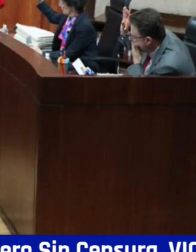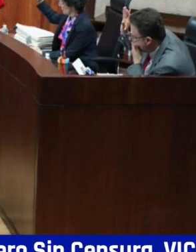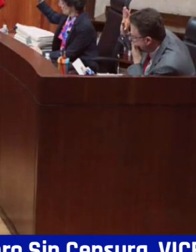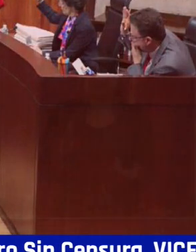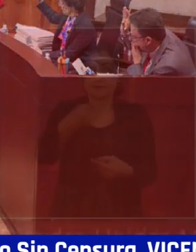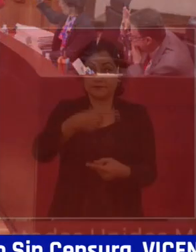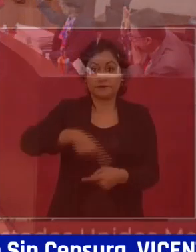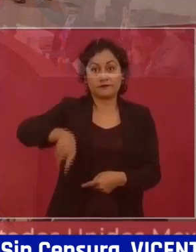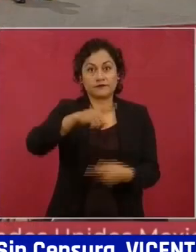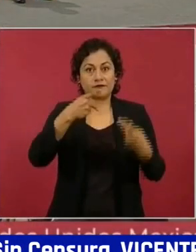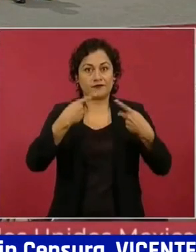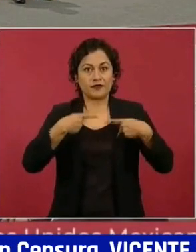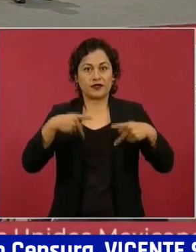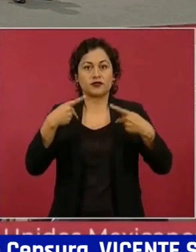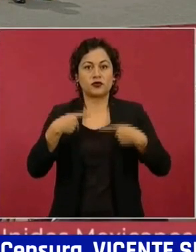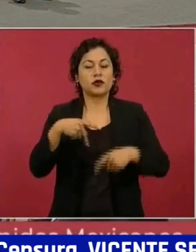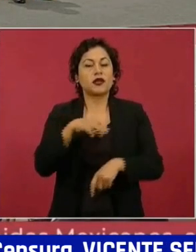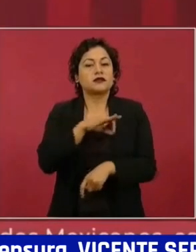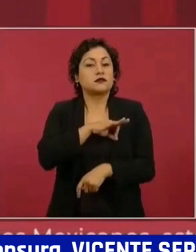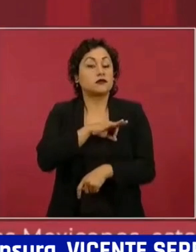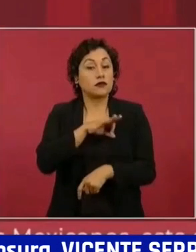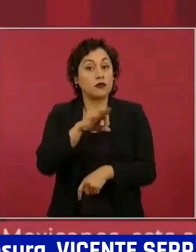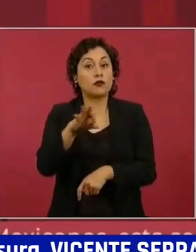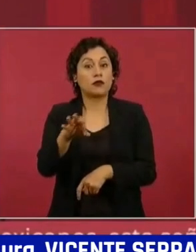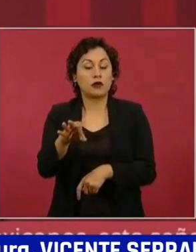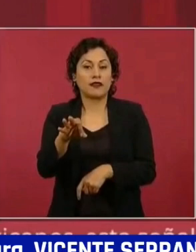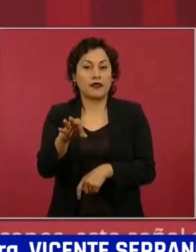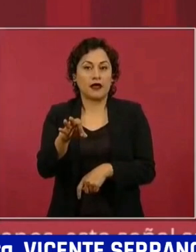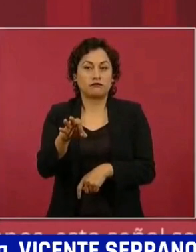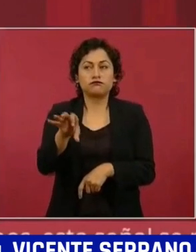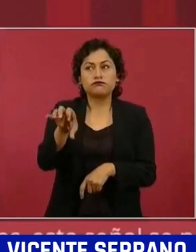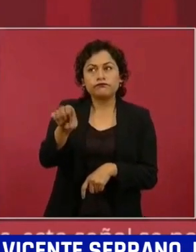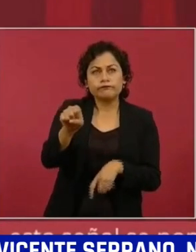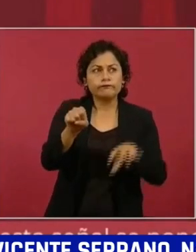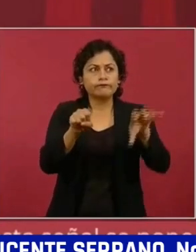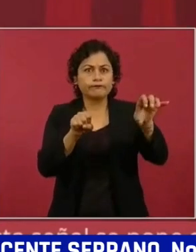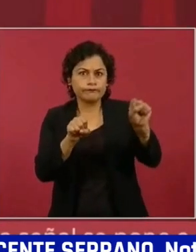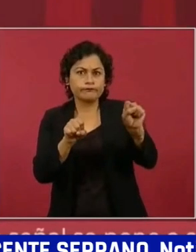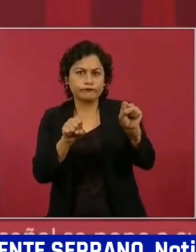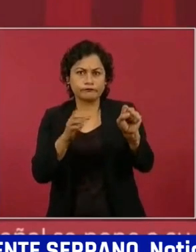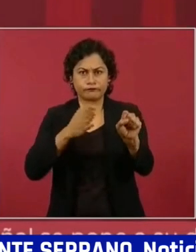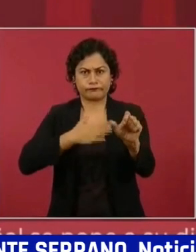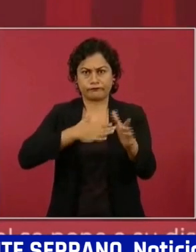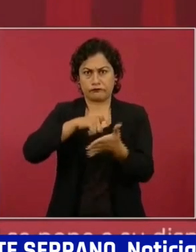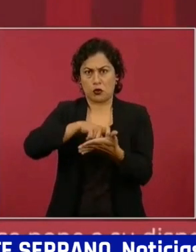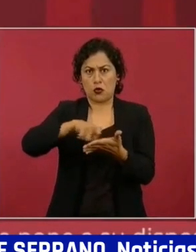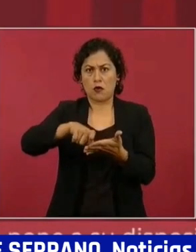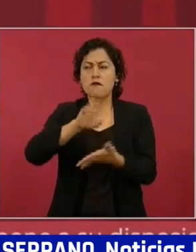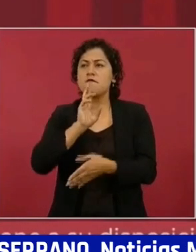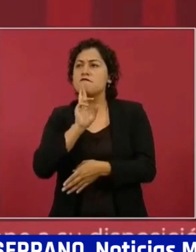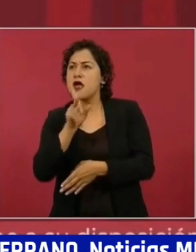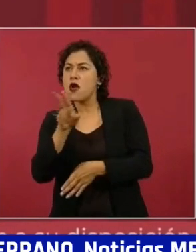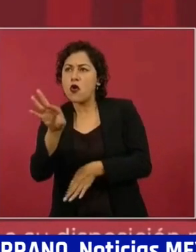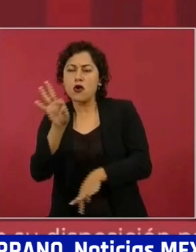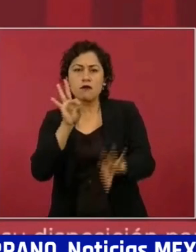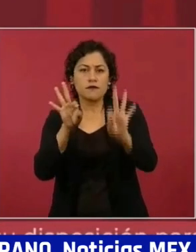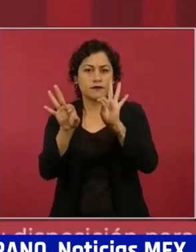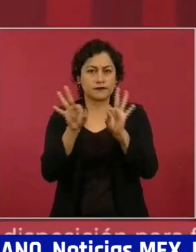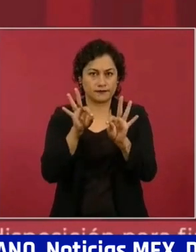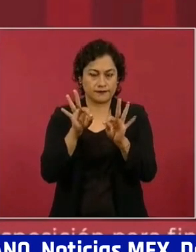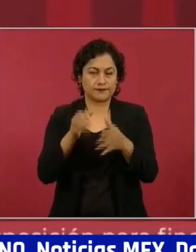Obrador, así también seguramente lo planteará Sergio Gutiérrez Luna, presidente de la mesa directiva de la Cámara